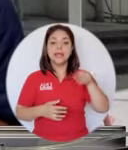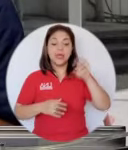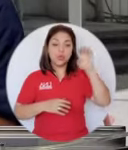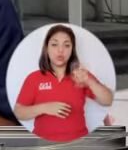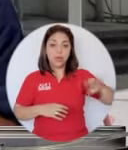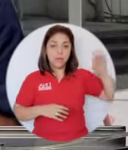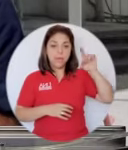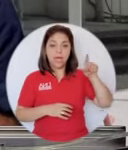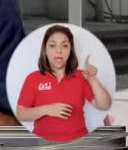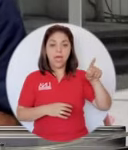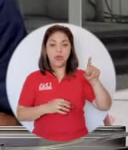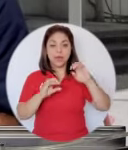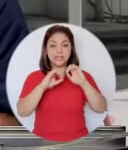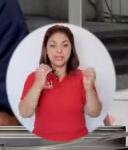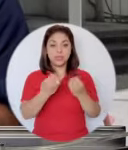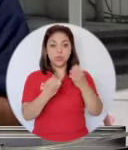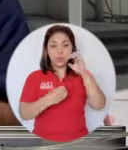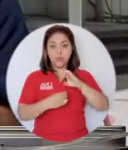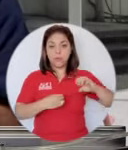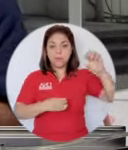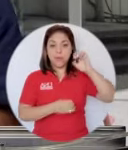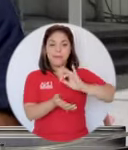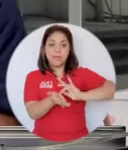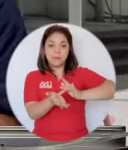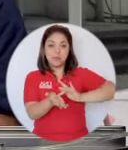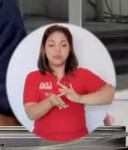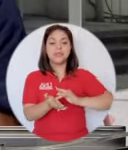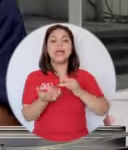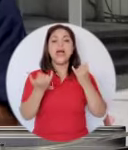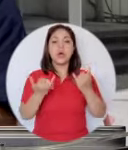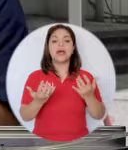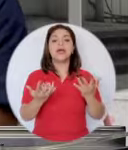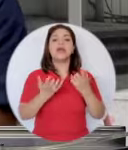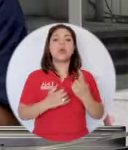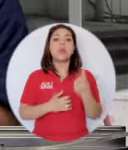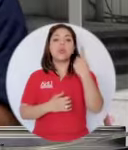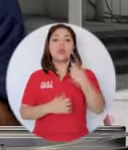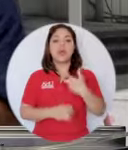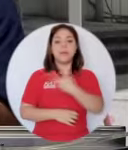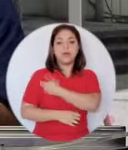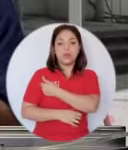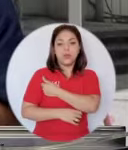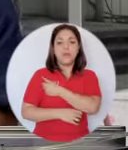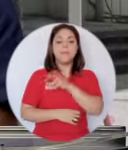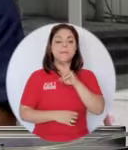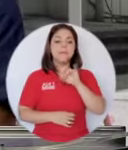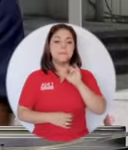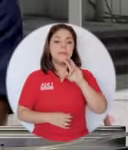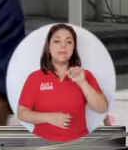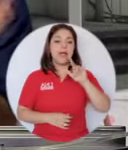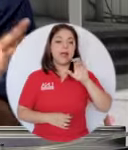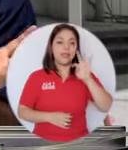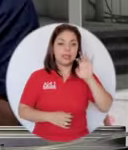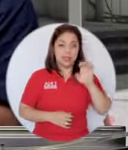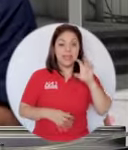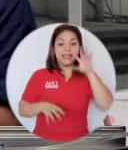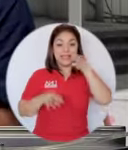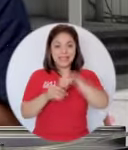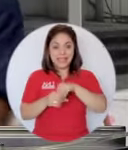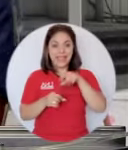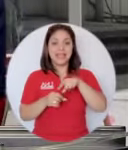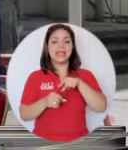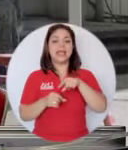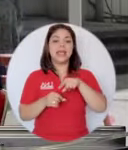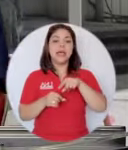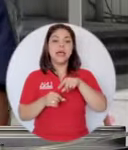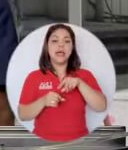de Medicamentos, un refuerzo con una vacuna bivalente, que tiene la variante